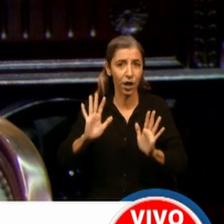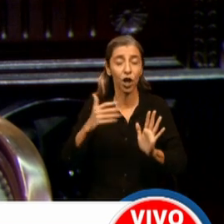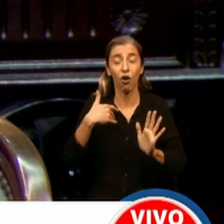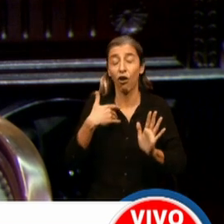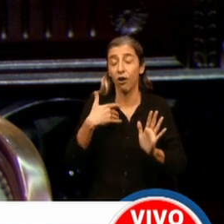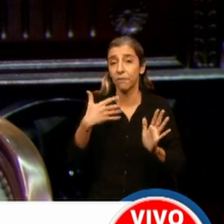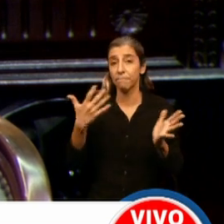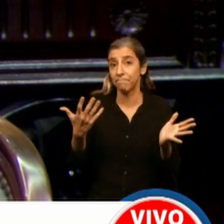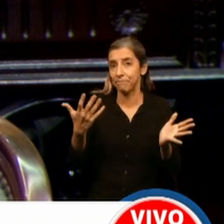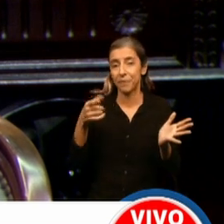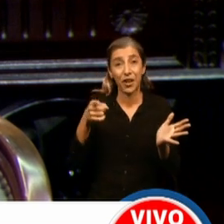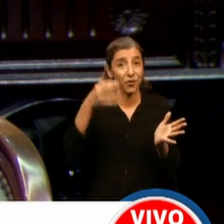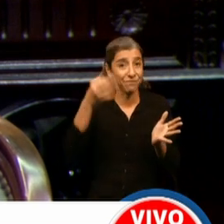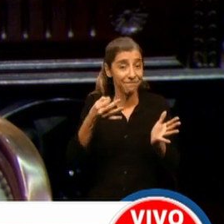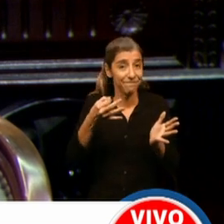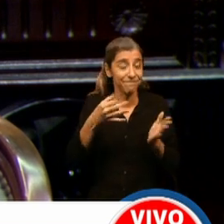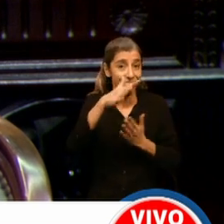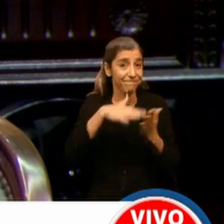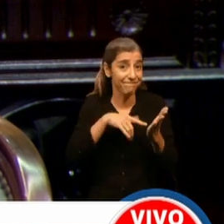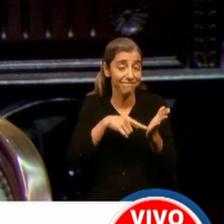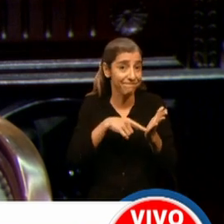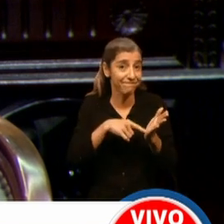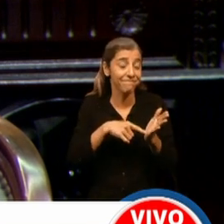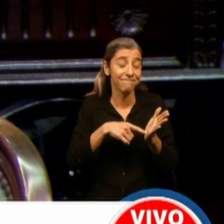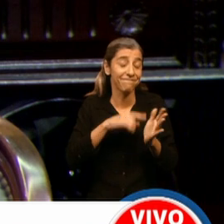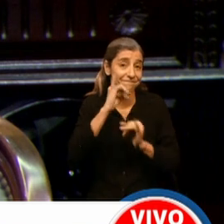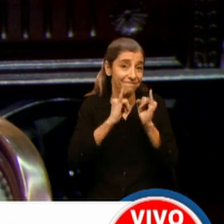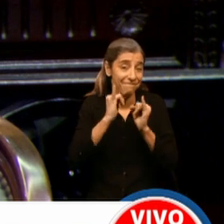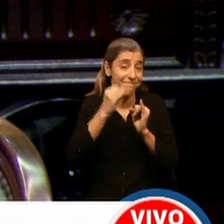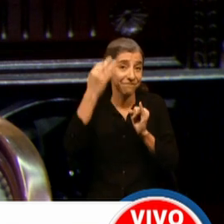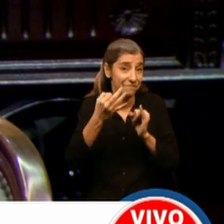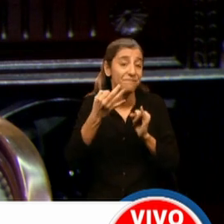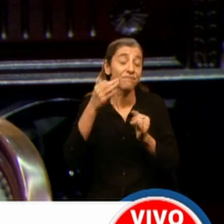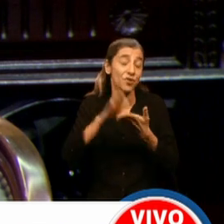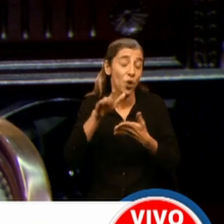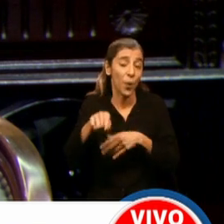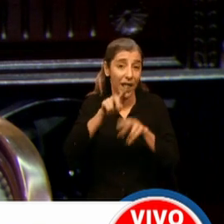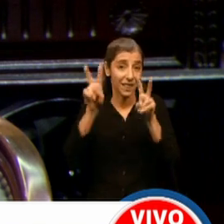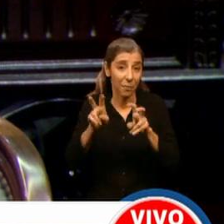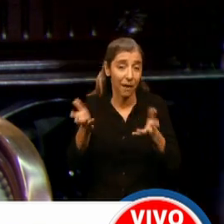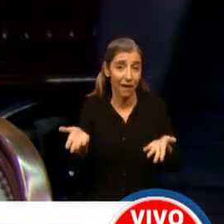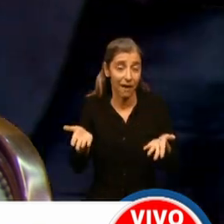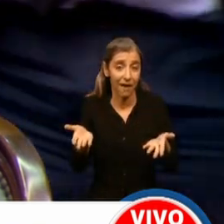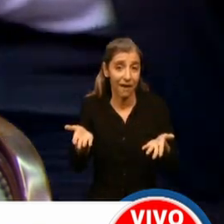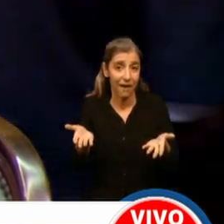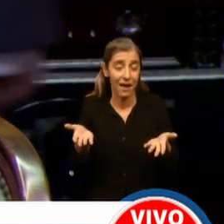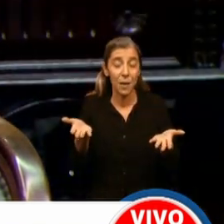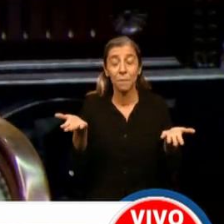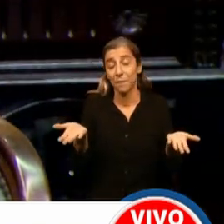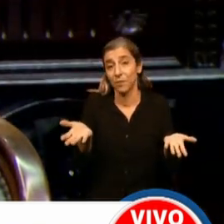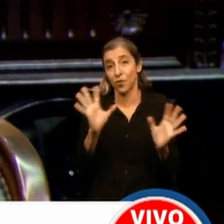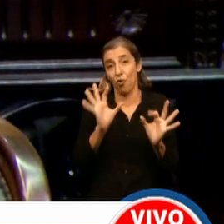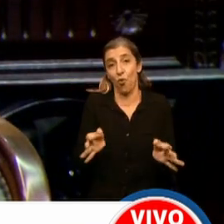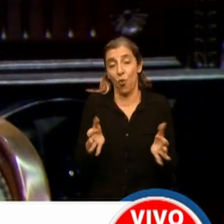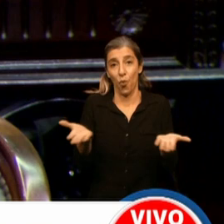evidente que la carta refería específicamente a ese tema y resulta evidente que